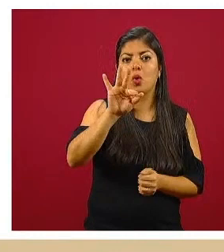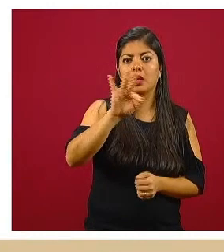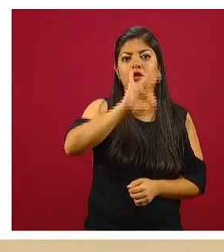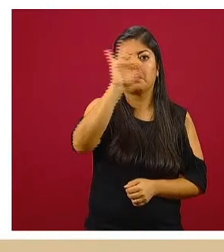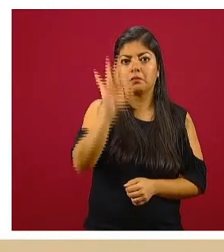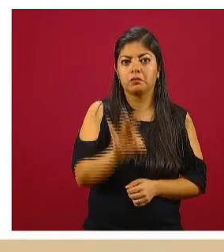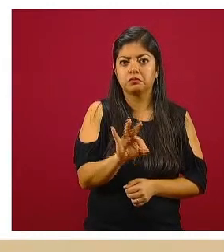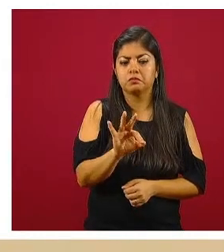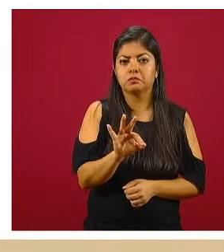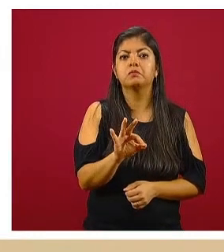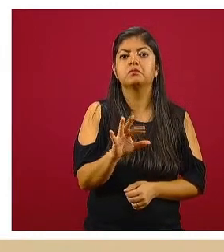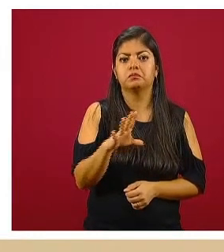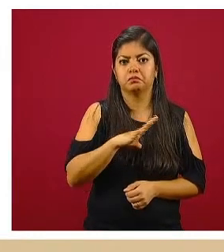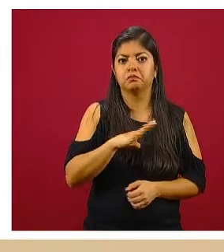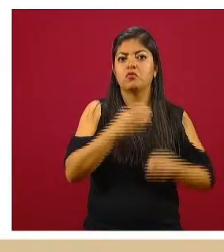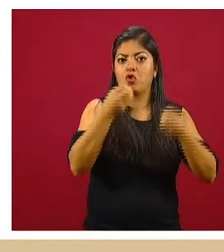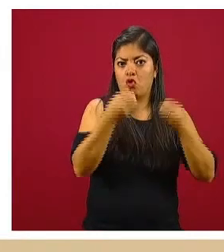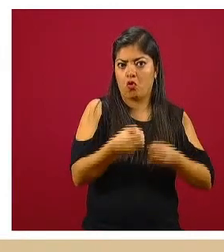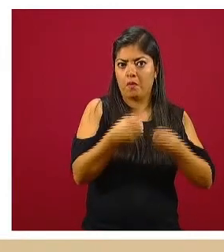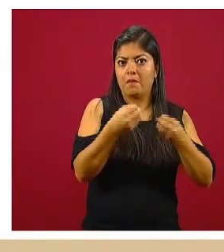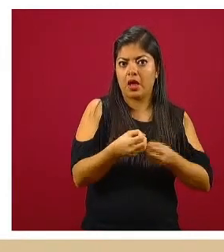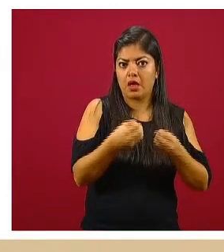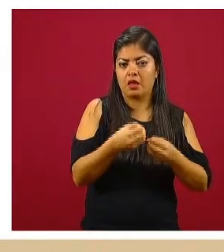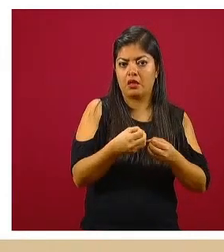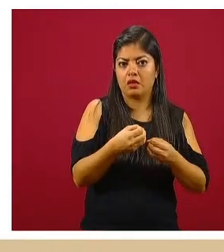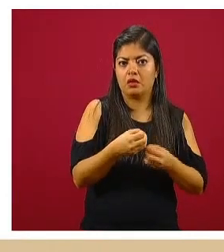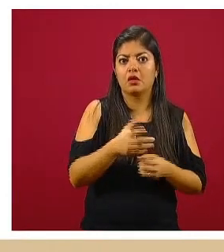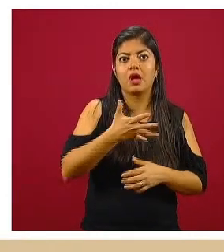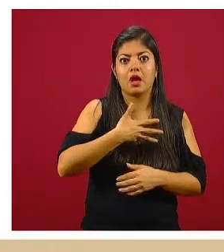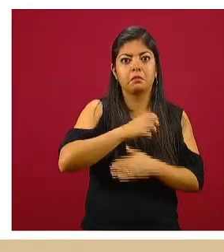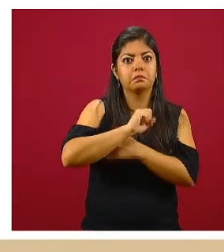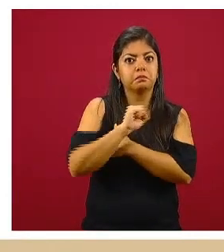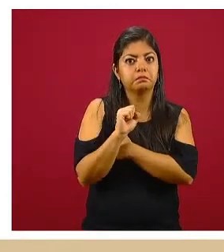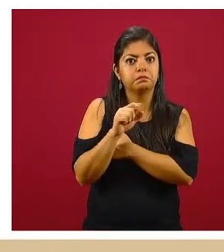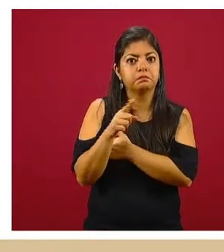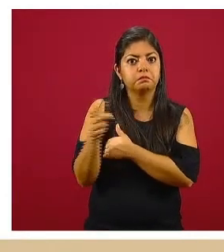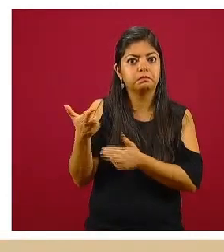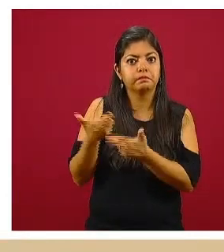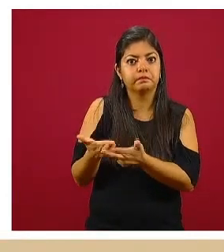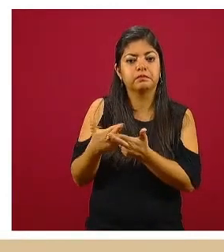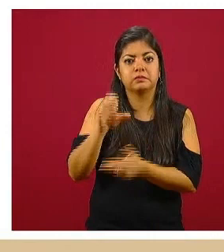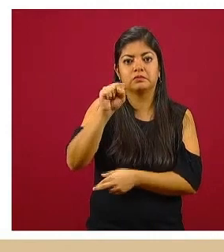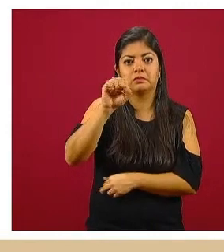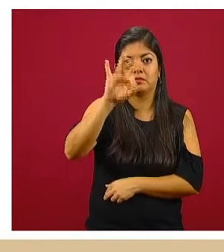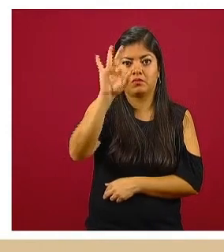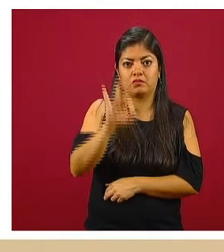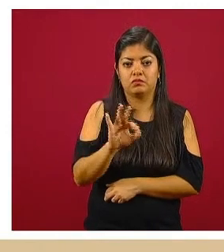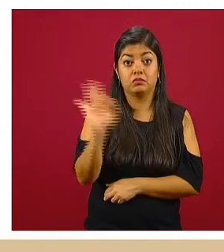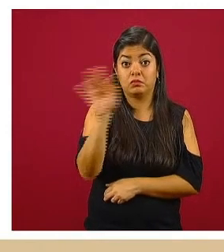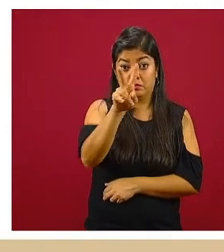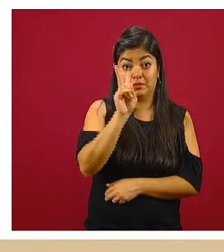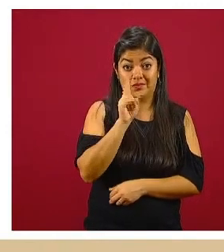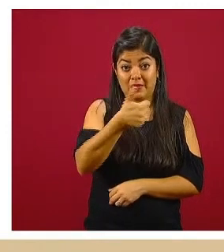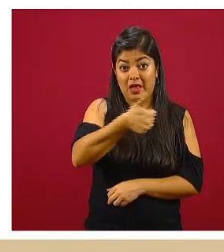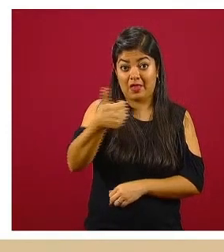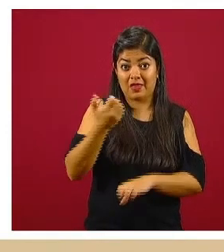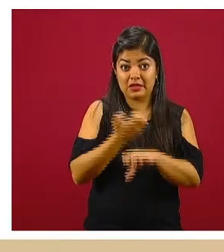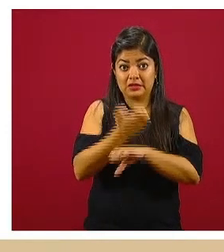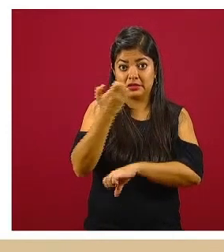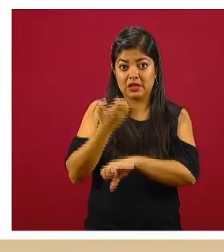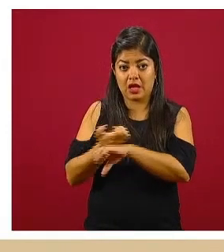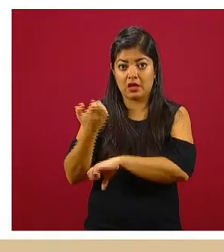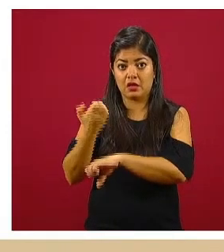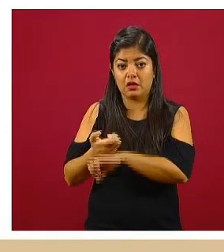camas de uso general están ocupadas, ya hay una reserva de 60%. Si lo vemos por entidad federativa, tenemos los números